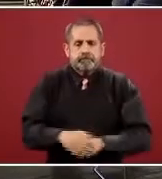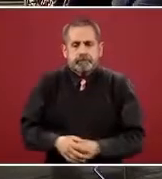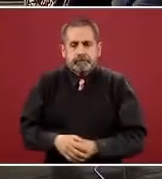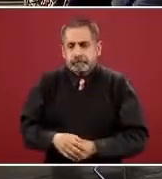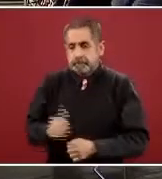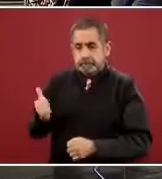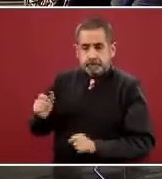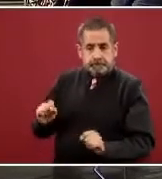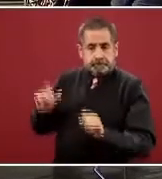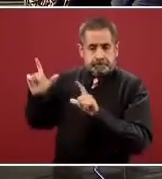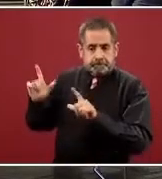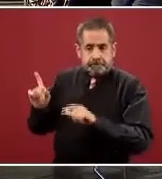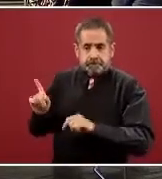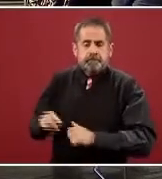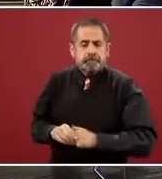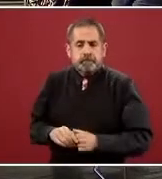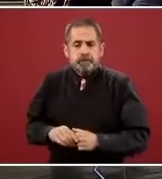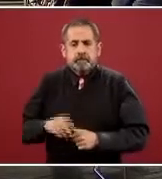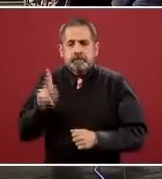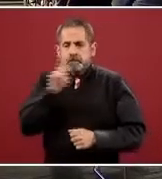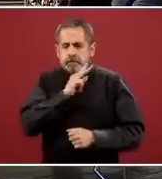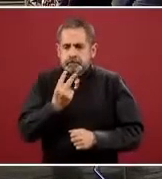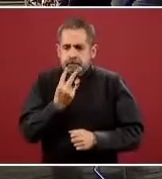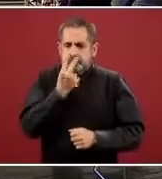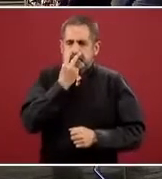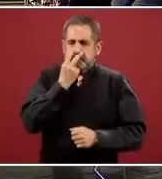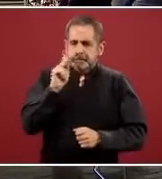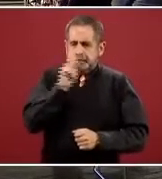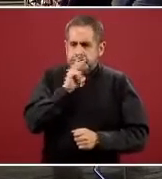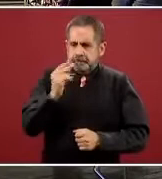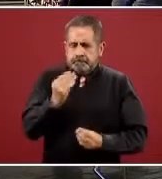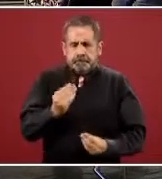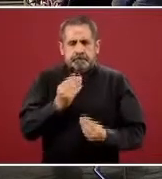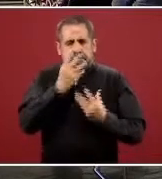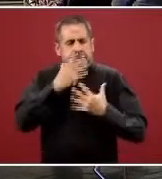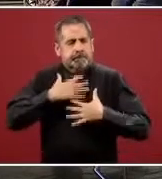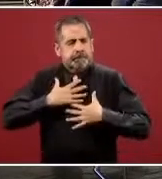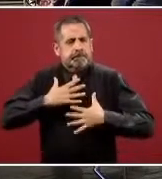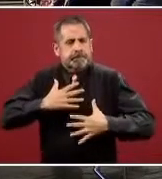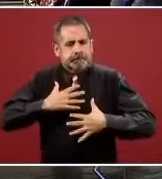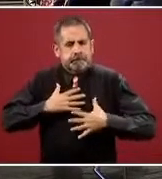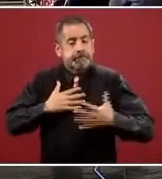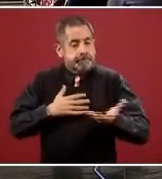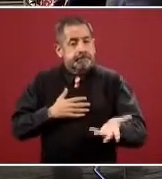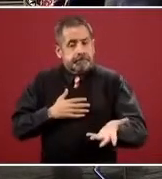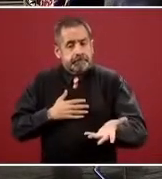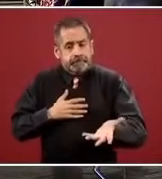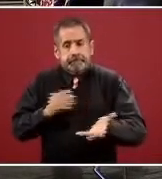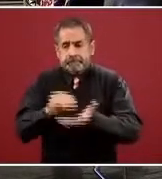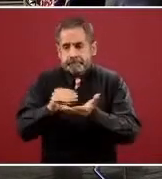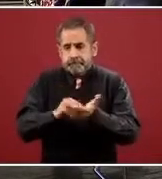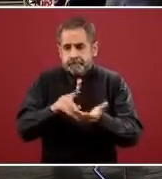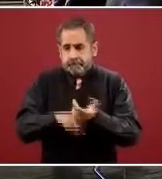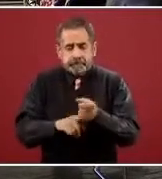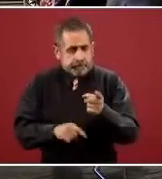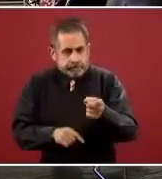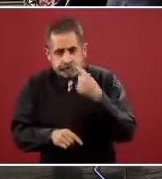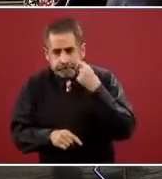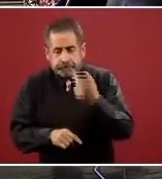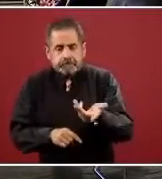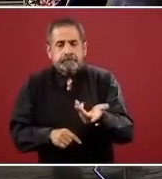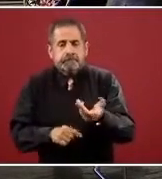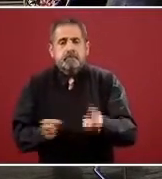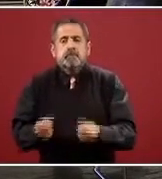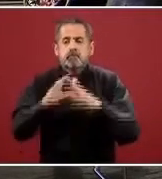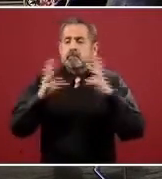también para ver el tema de los ventiladores. Esto es de los recursos humanos también. Esto es más de toda la plantilla que